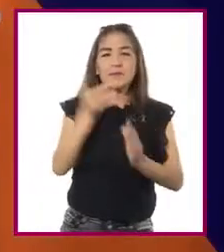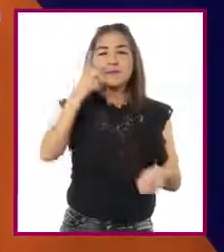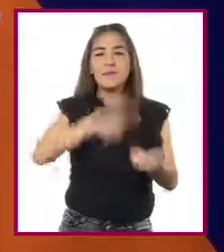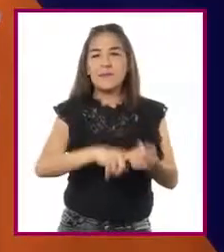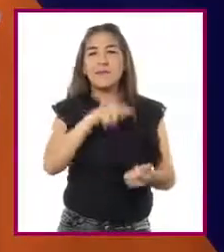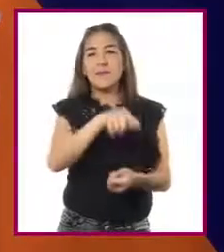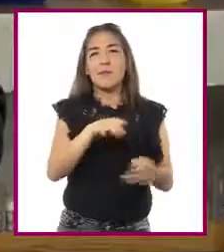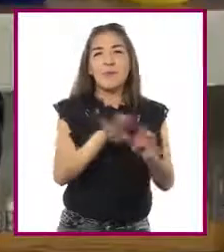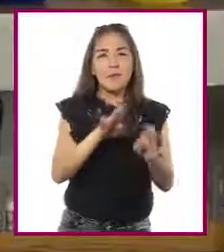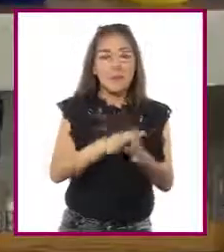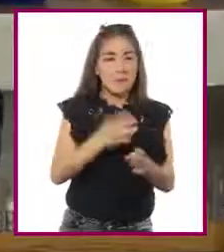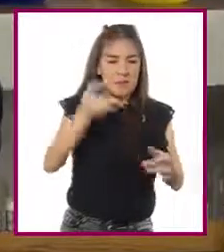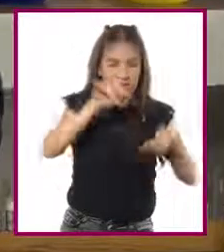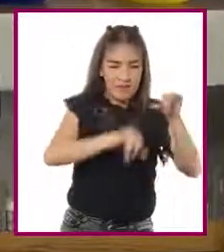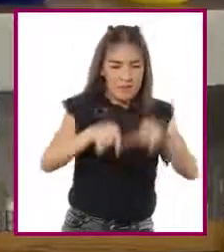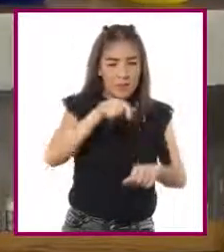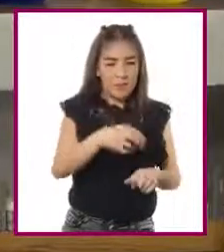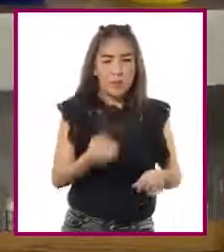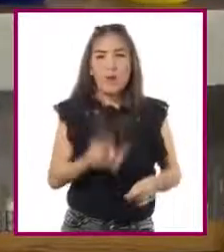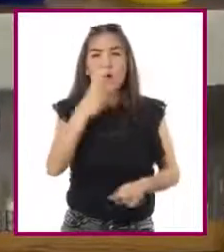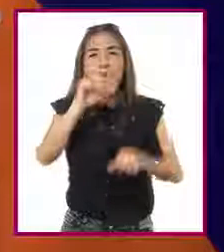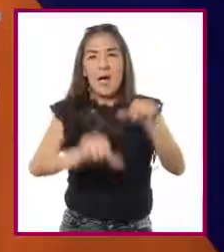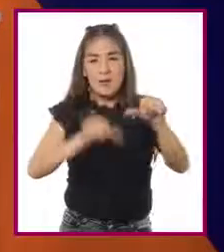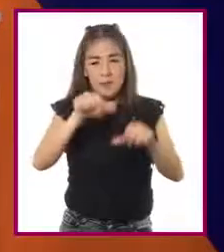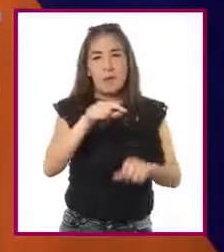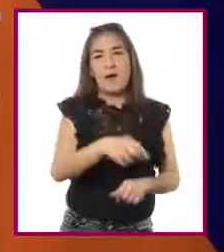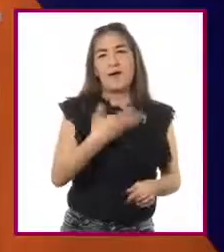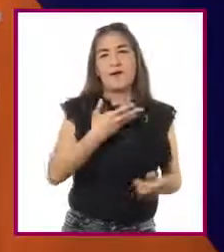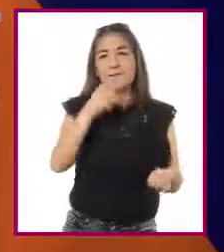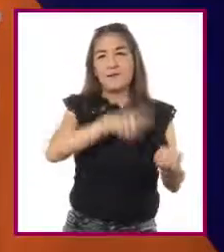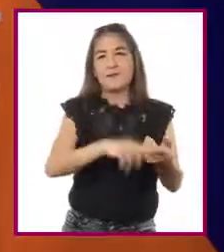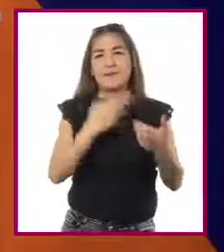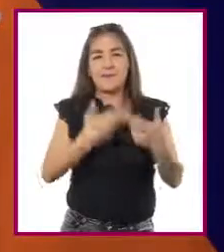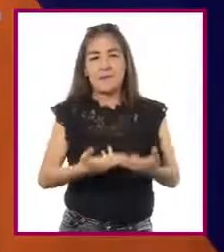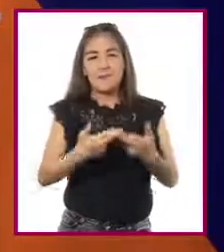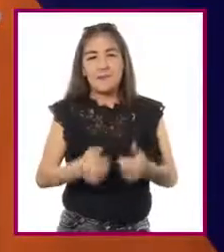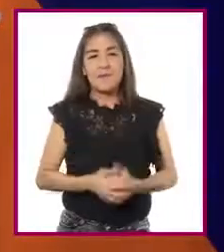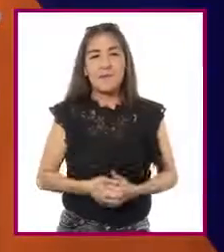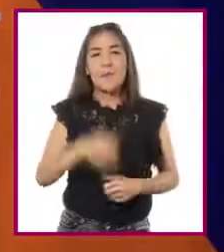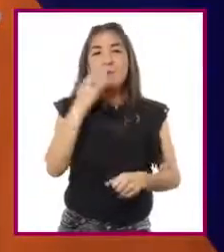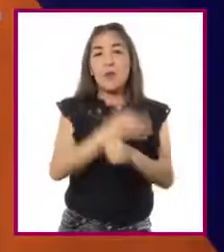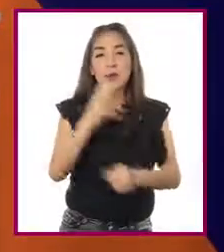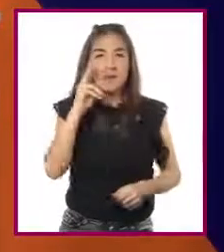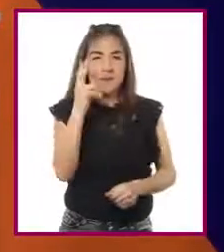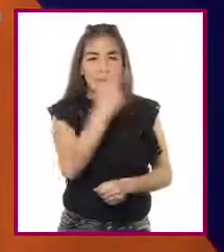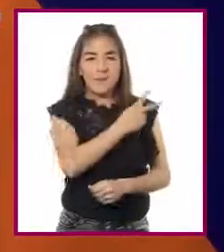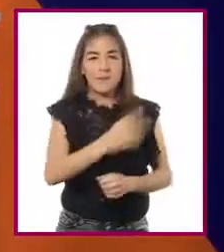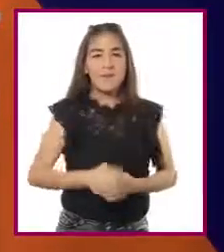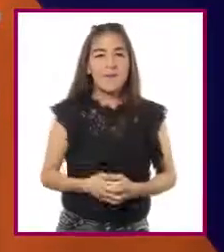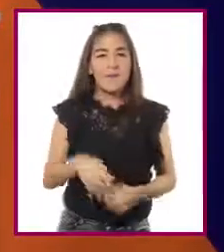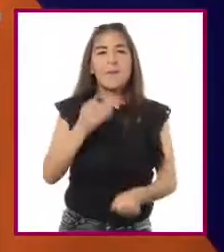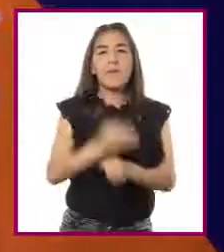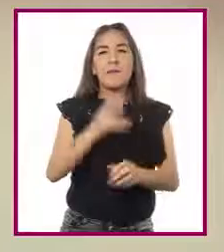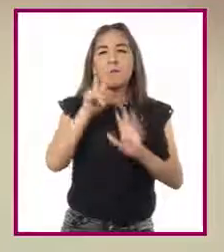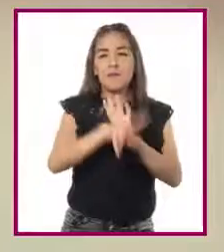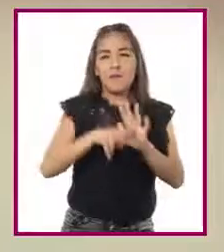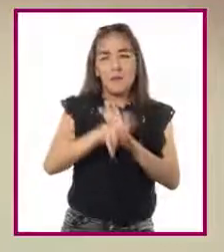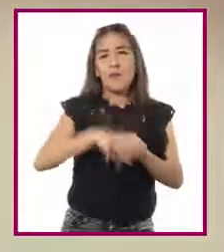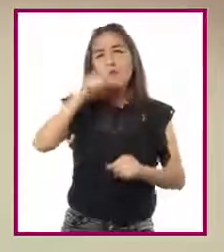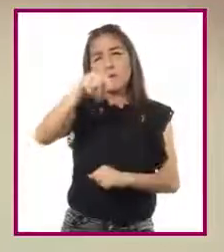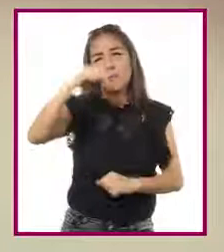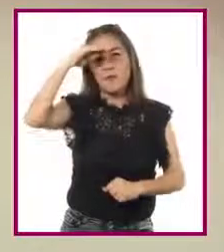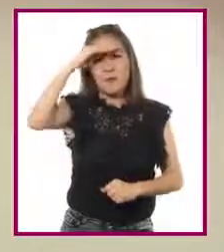agregación en que se encuentran y la cantidad de átomos involucrados. Observen con atención el siguiente video y